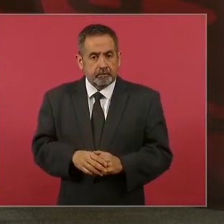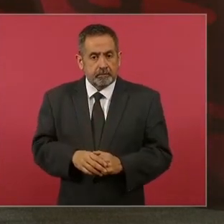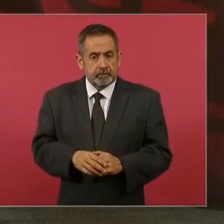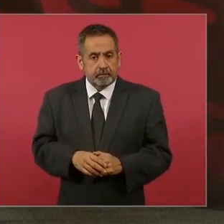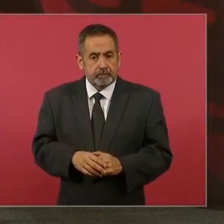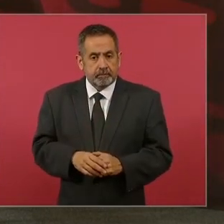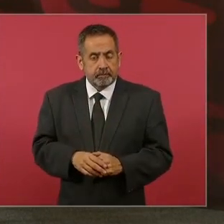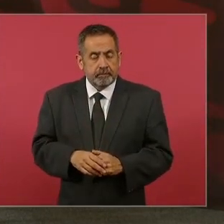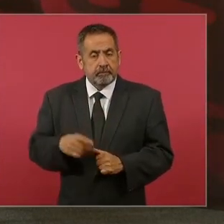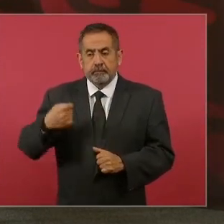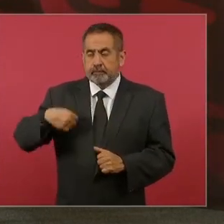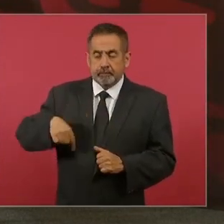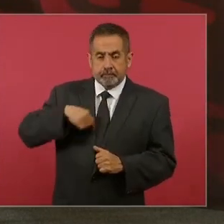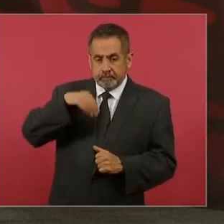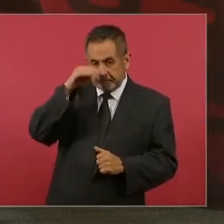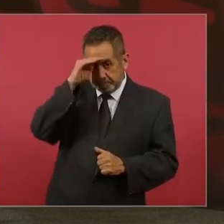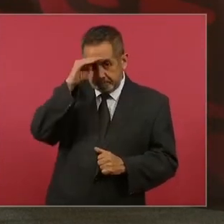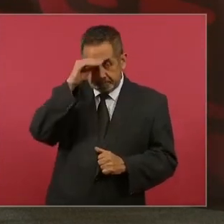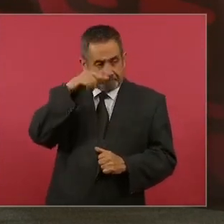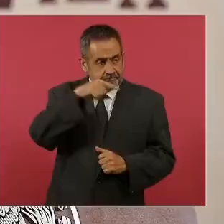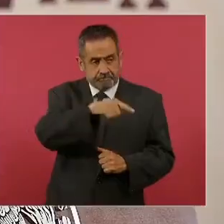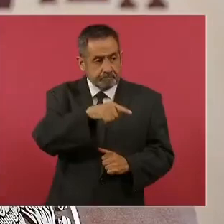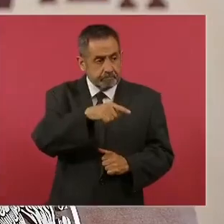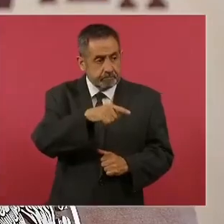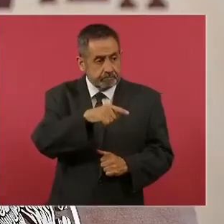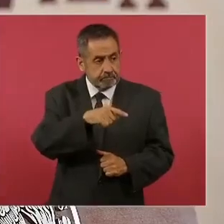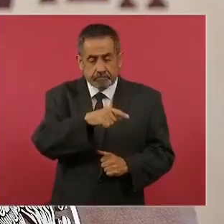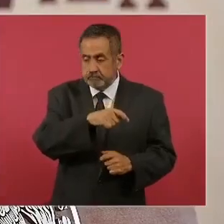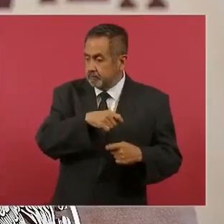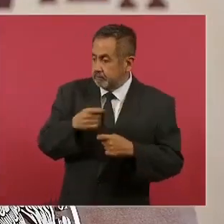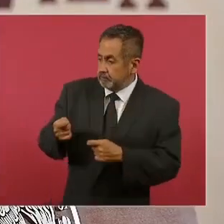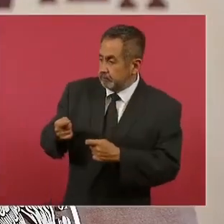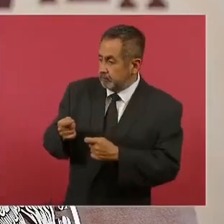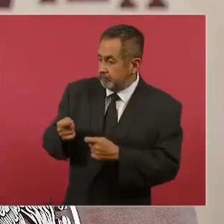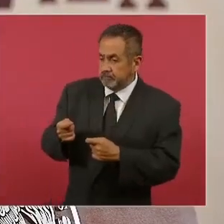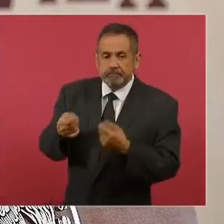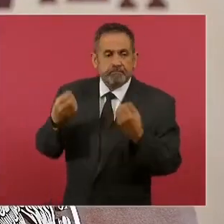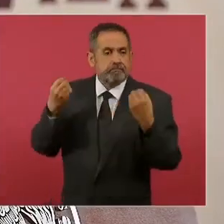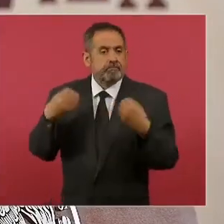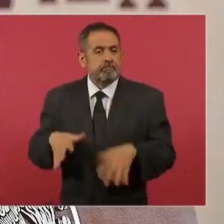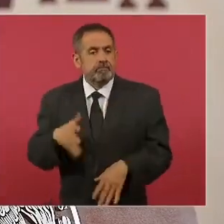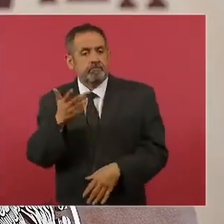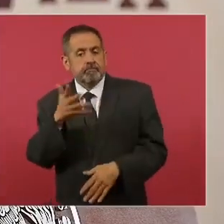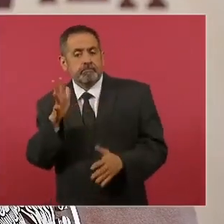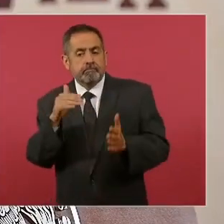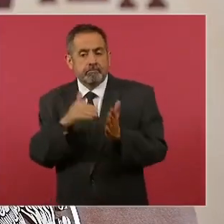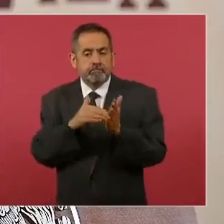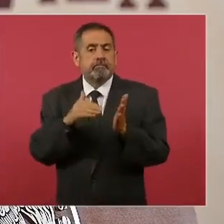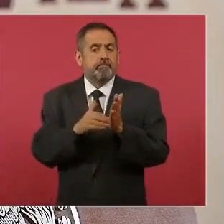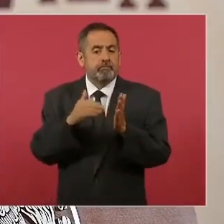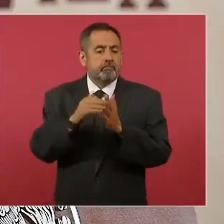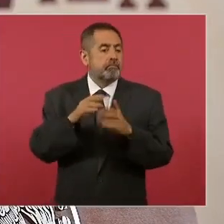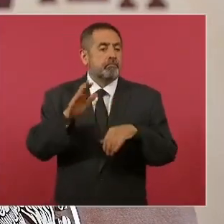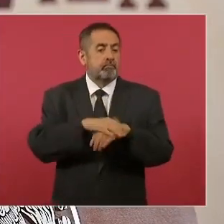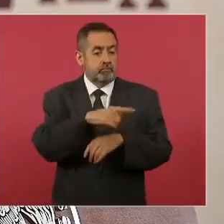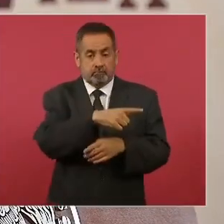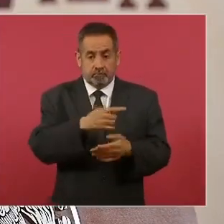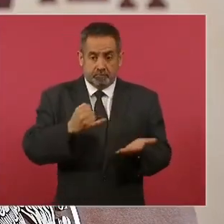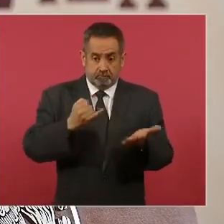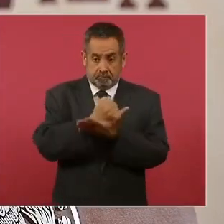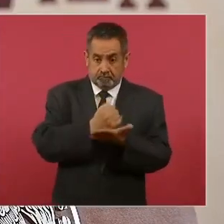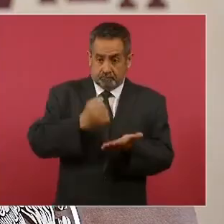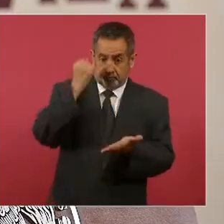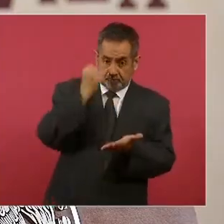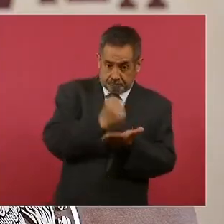y lo que consideramos que podría afectar a la hacienda pública es en más de 10,000 millones de pesos por asuntos similares que están